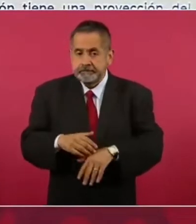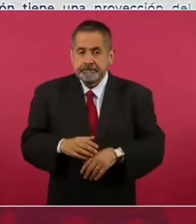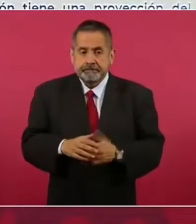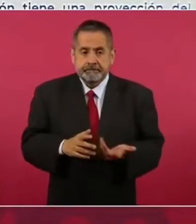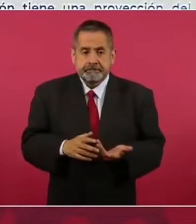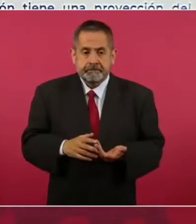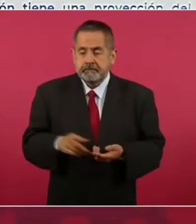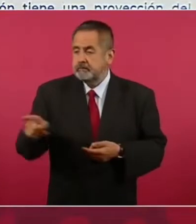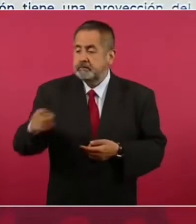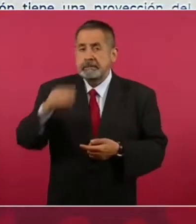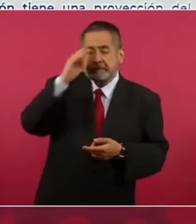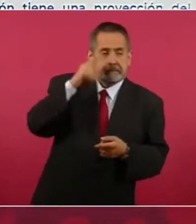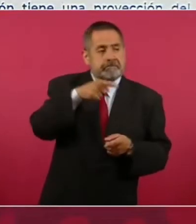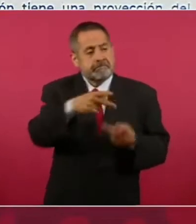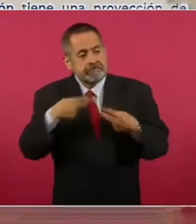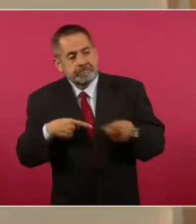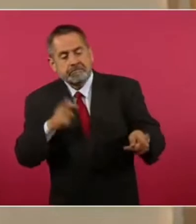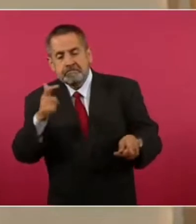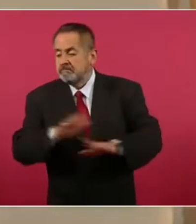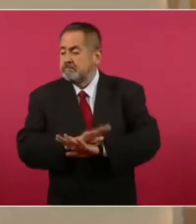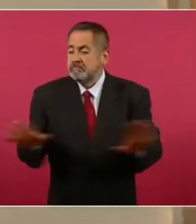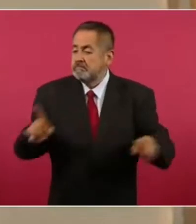sin ninguna consideración.